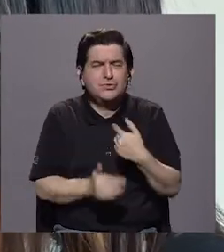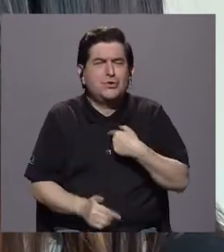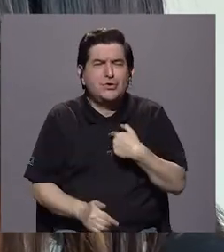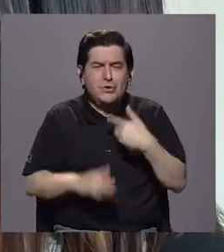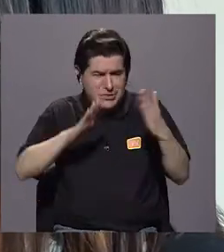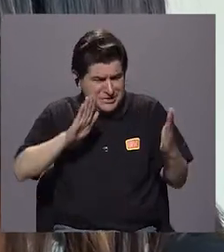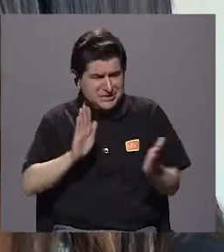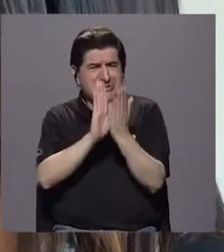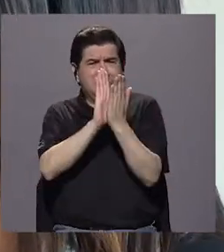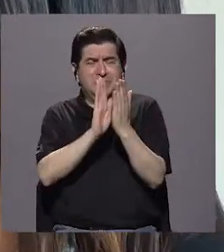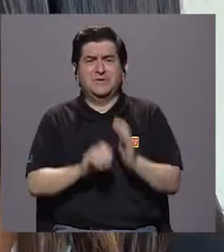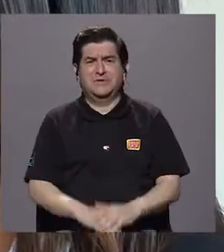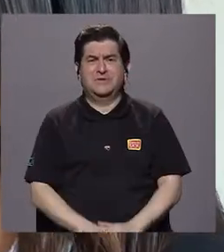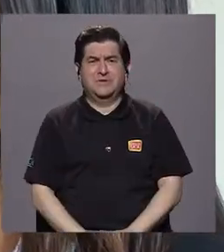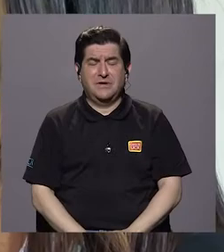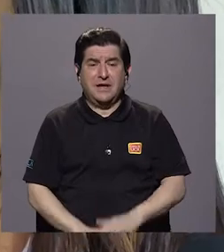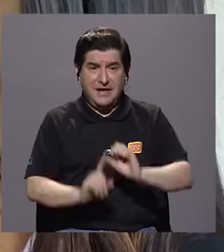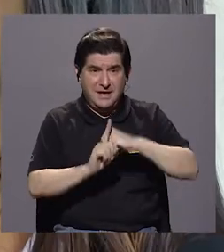de verdad